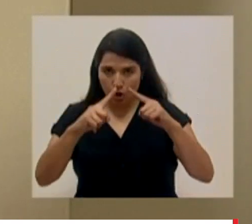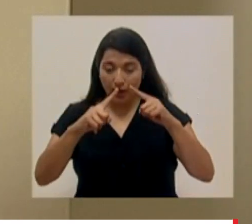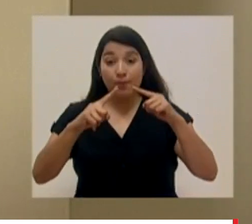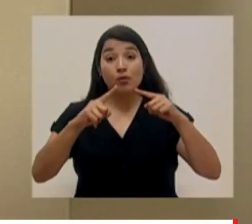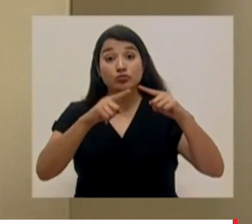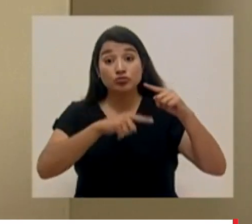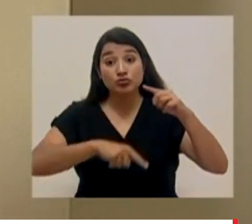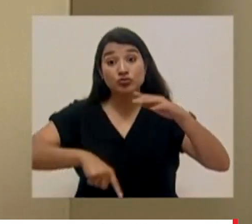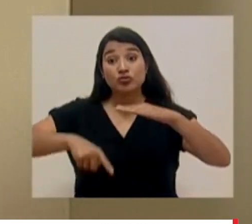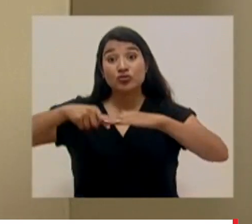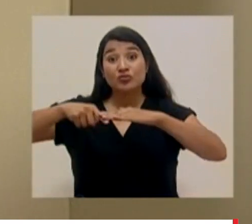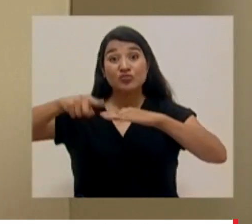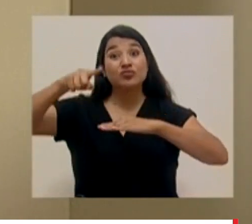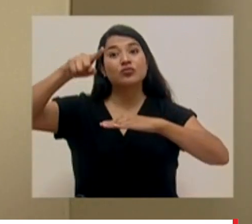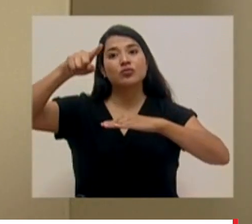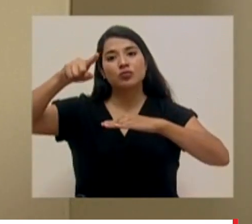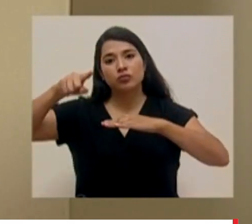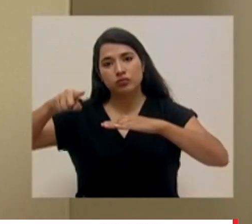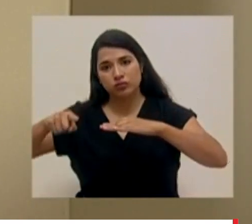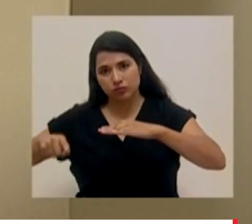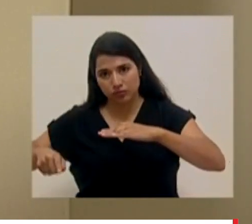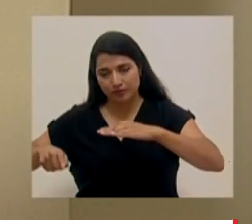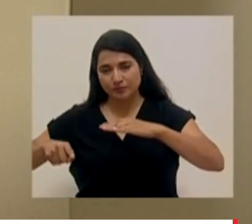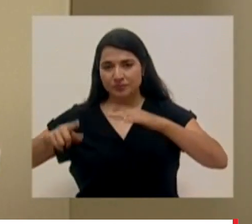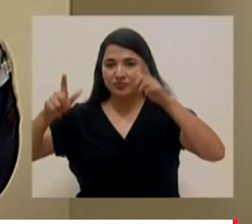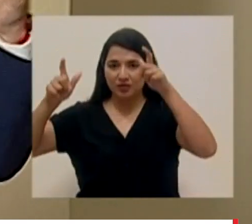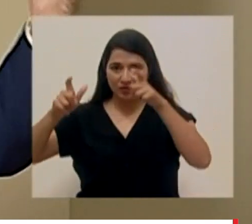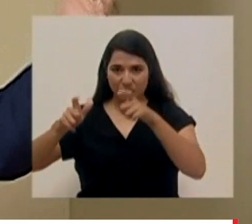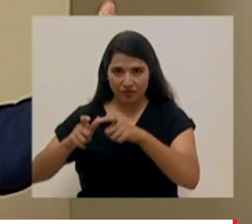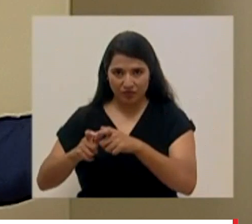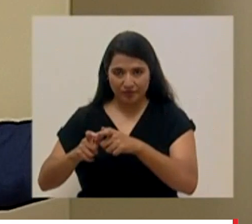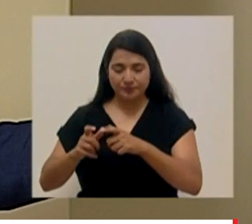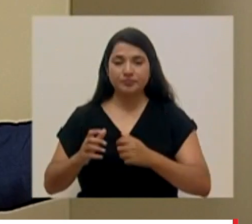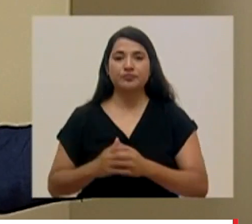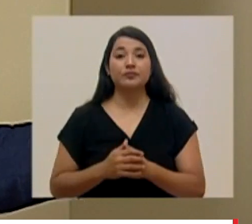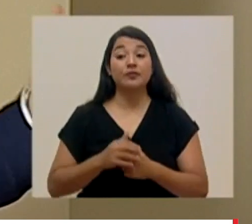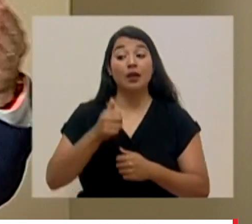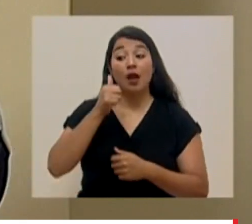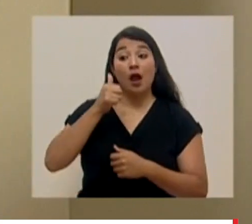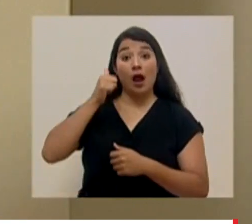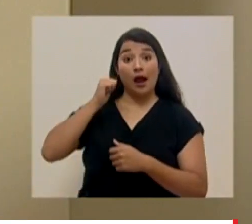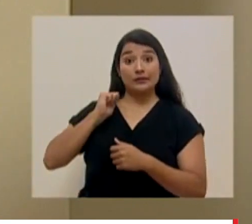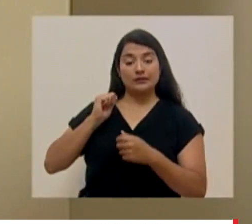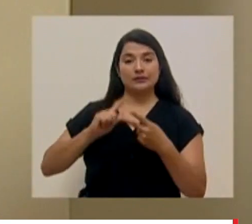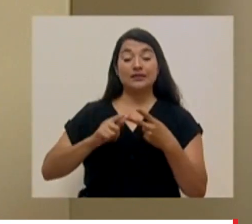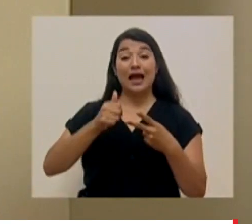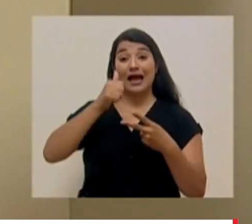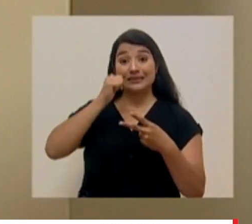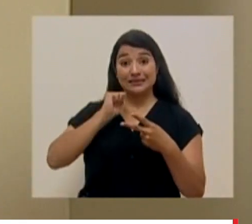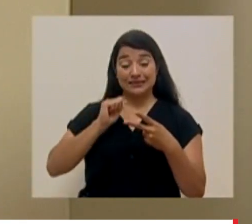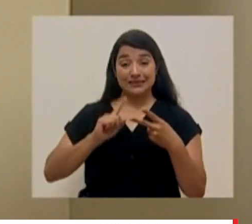Entonces, para ponerlo en contexto, entre anteayer y ayer